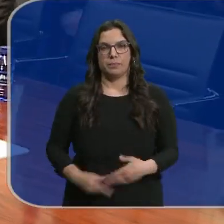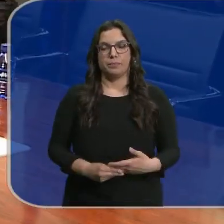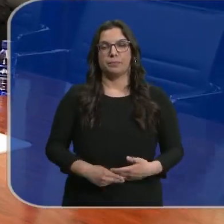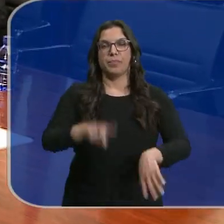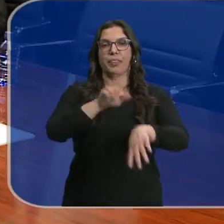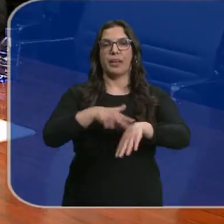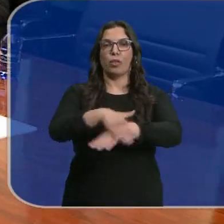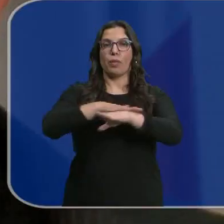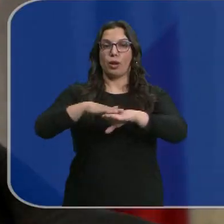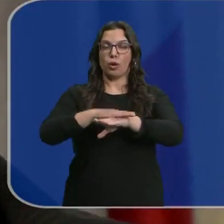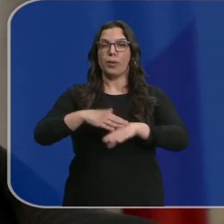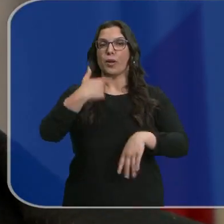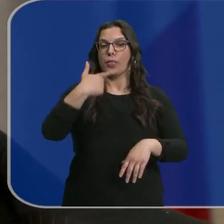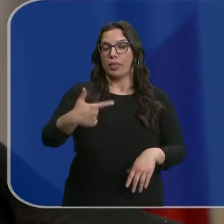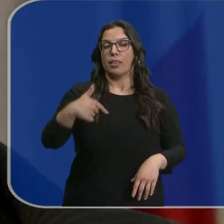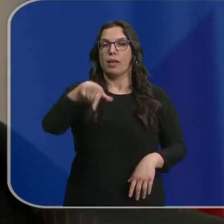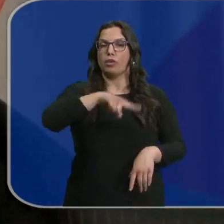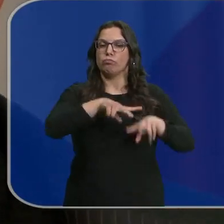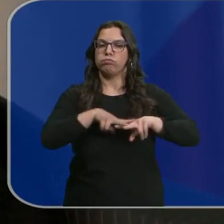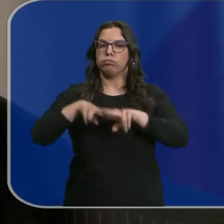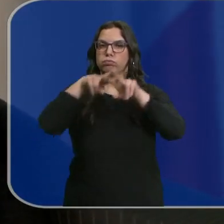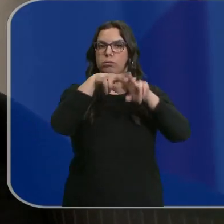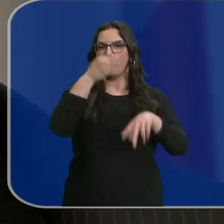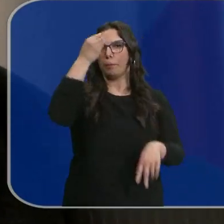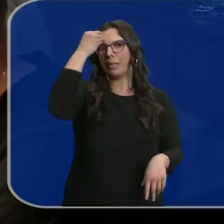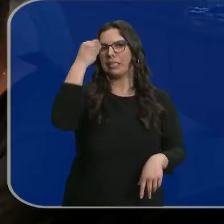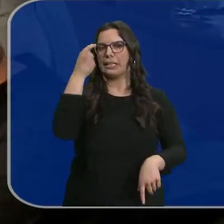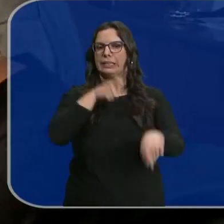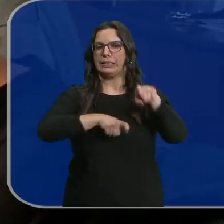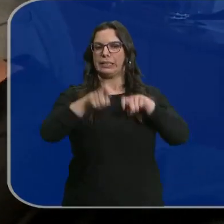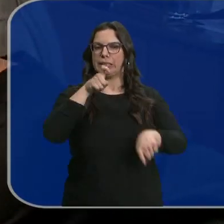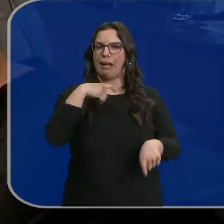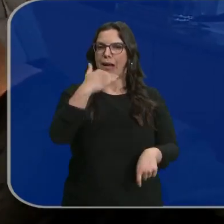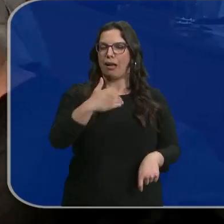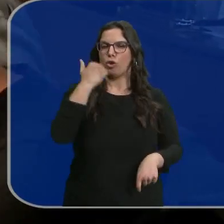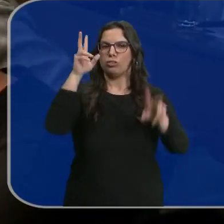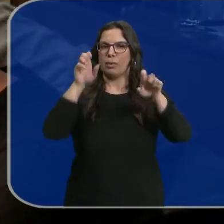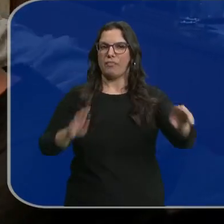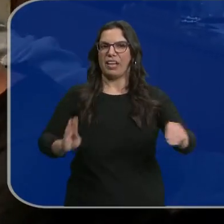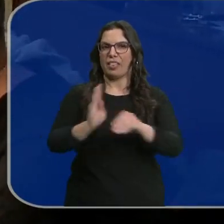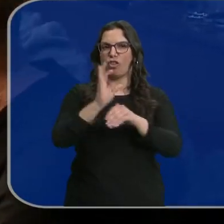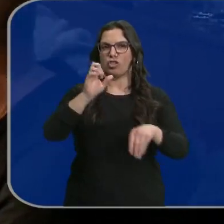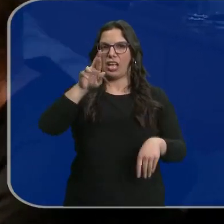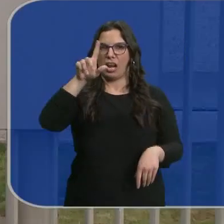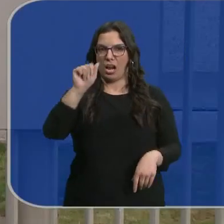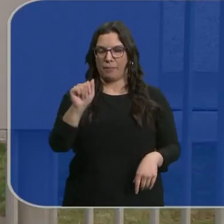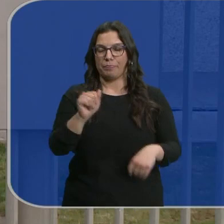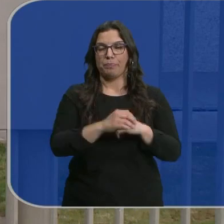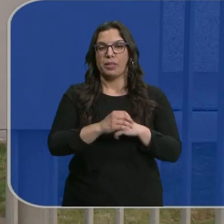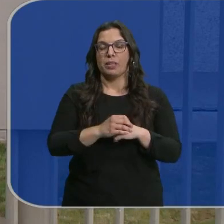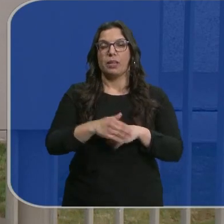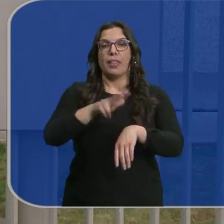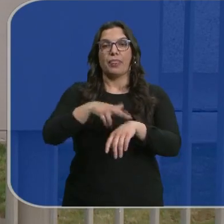La delegación del Gobierno ha anunciado que están analizando lo que consideran una rectificación parcial respecto a la financiación del SERLA. Virginia